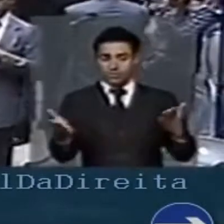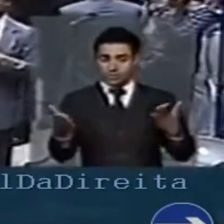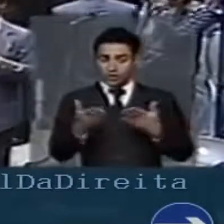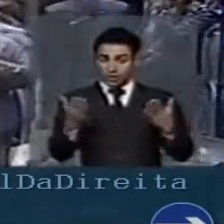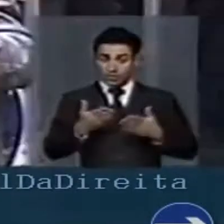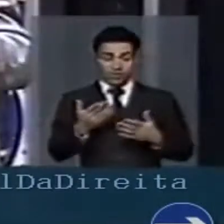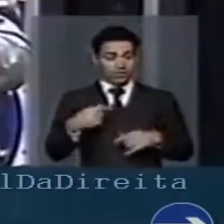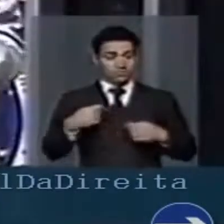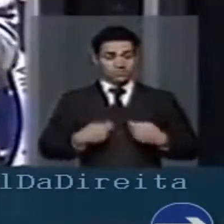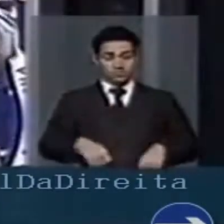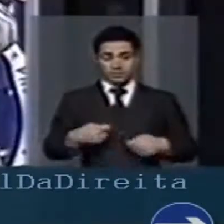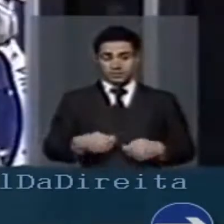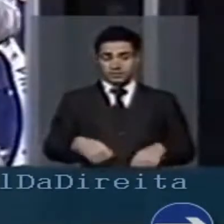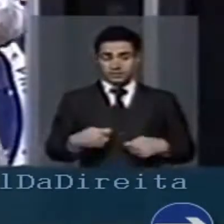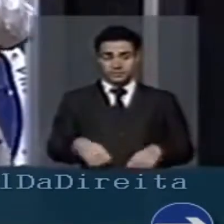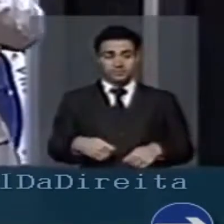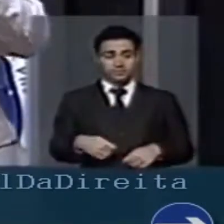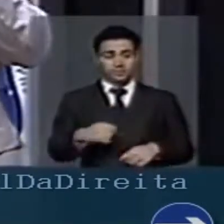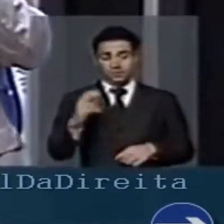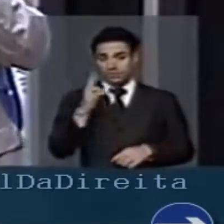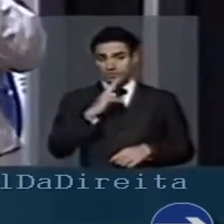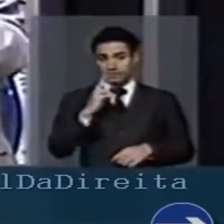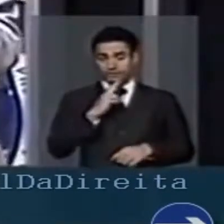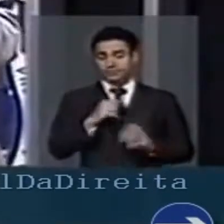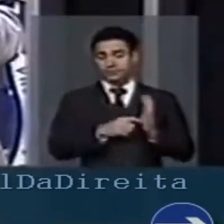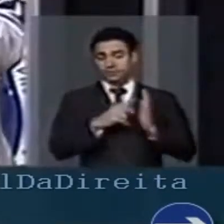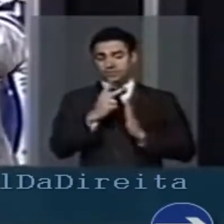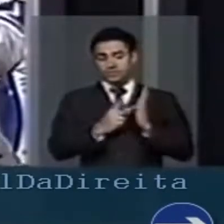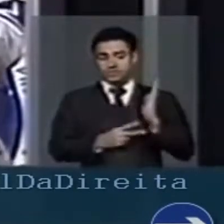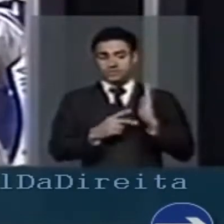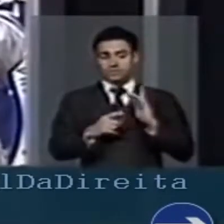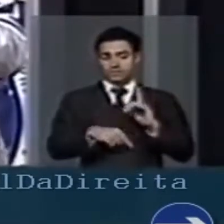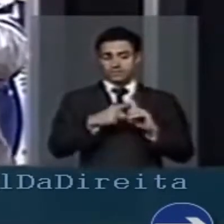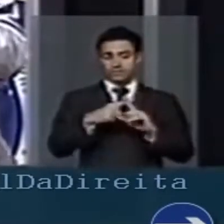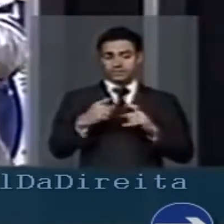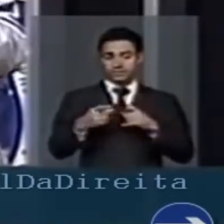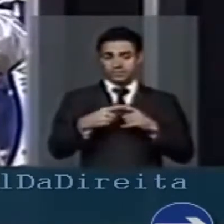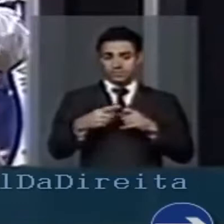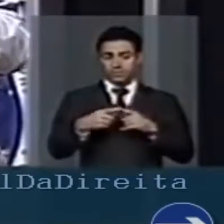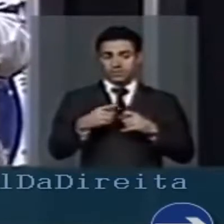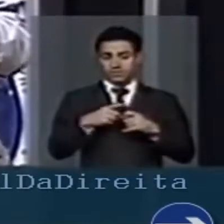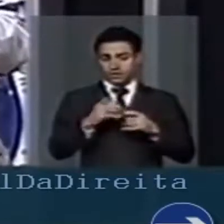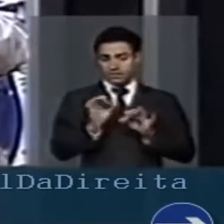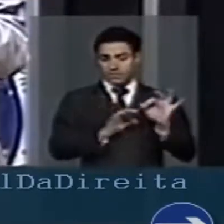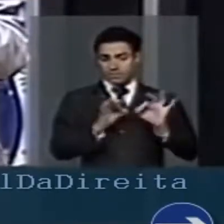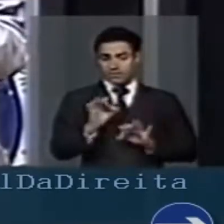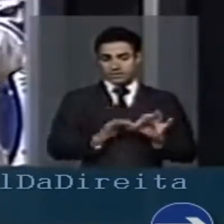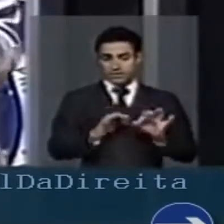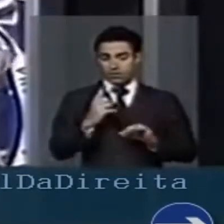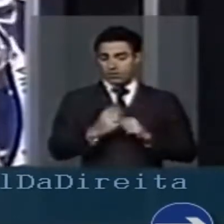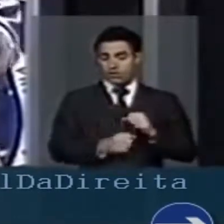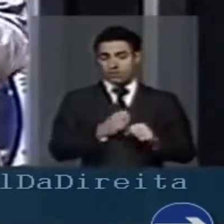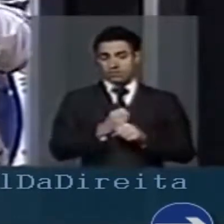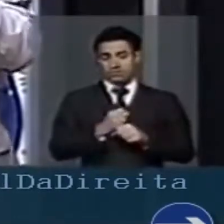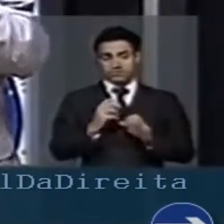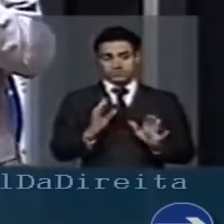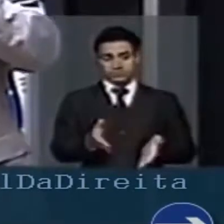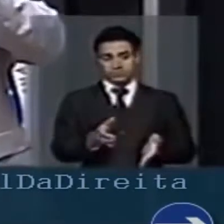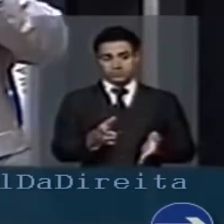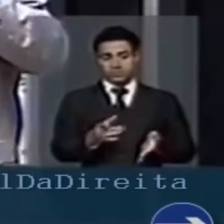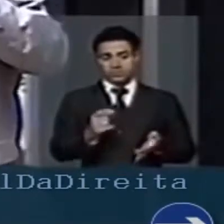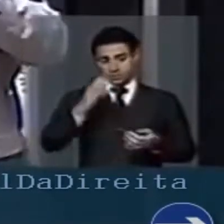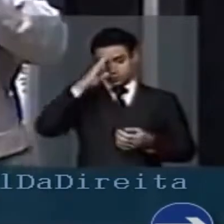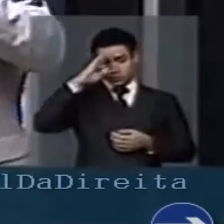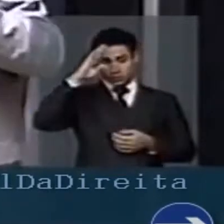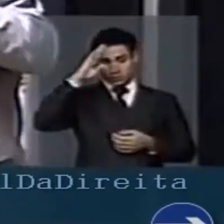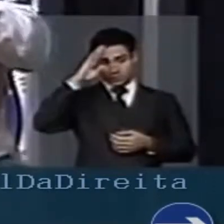emergente, tiraron el programa Más Médicos, que estaba preparado a más de un año, porque estos cubanos